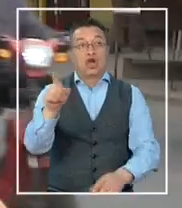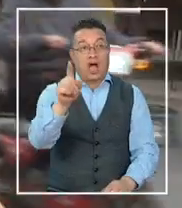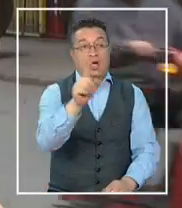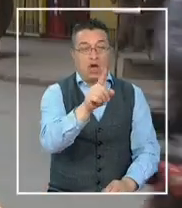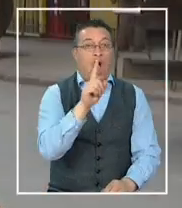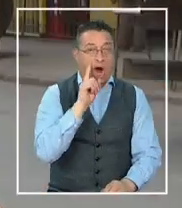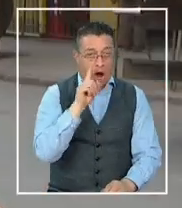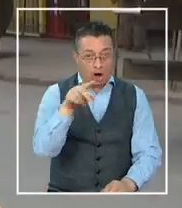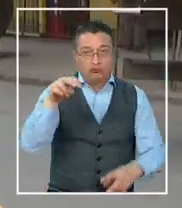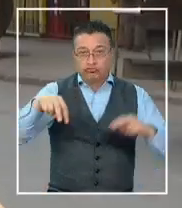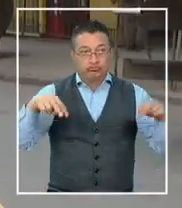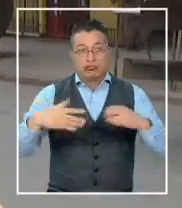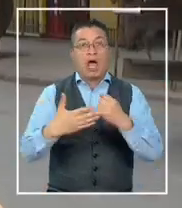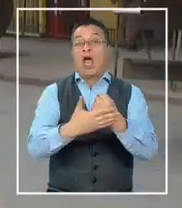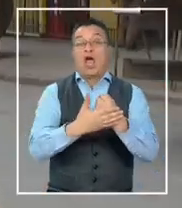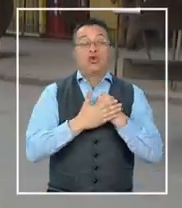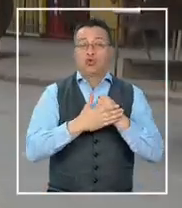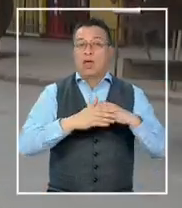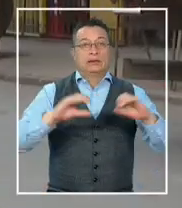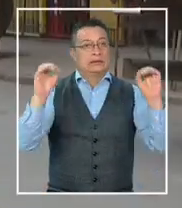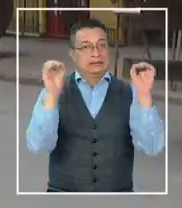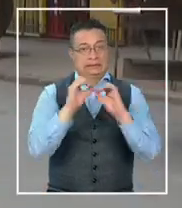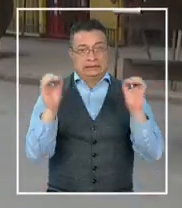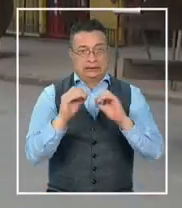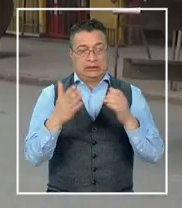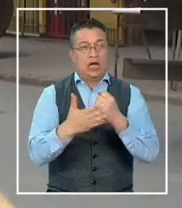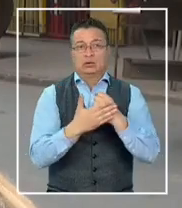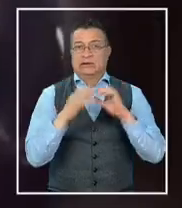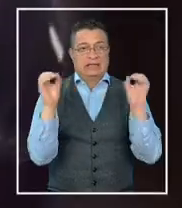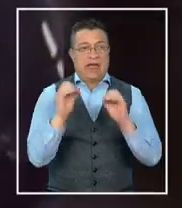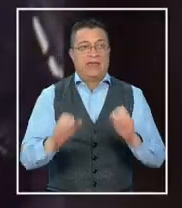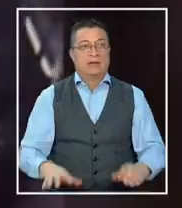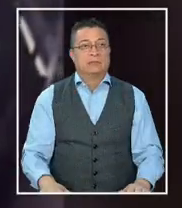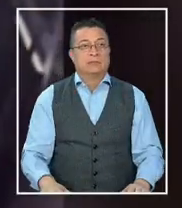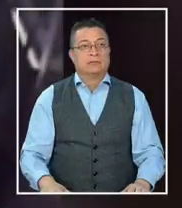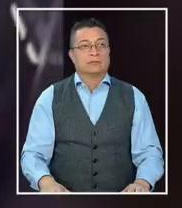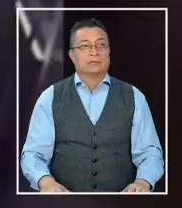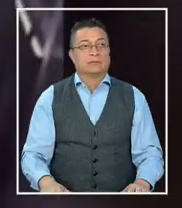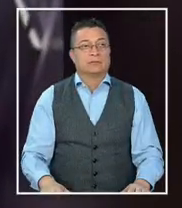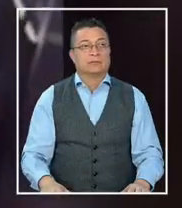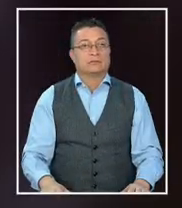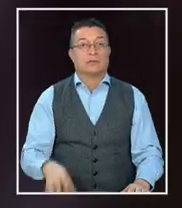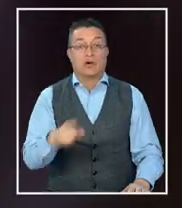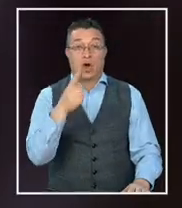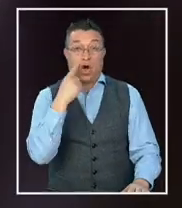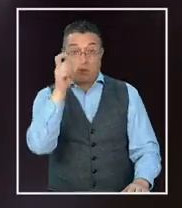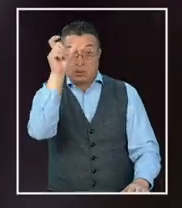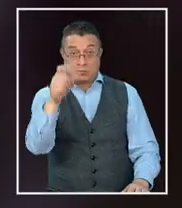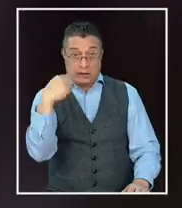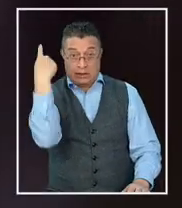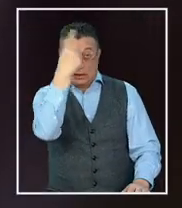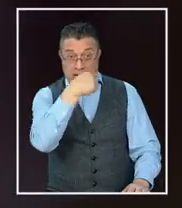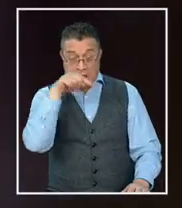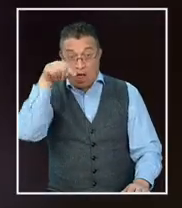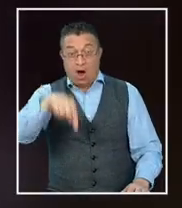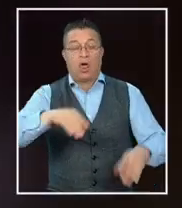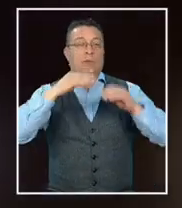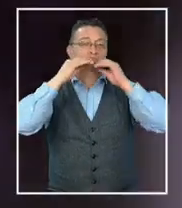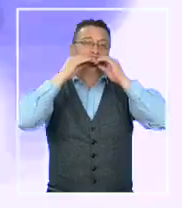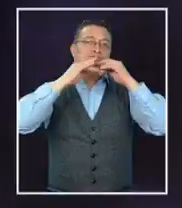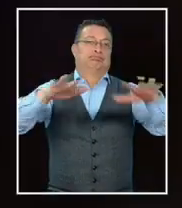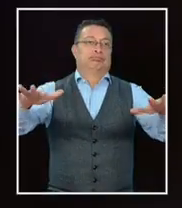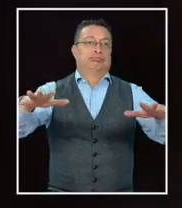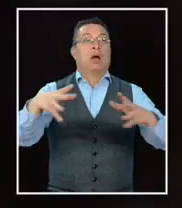ahí. Y nadie se metió, nadie me ayudó. El agresor, cuyo rostro hoy está